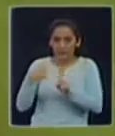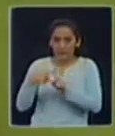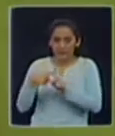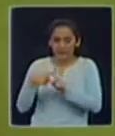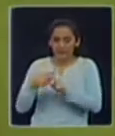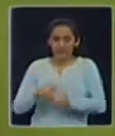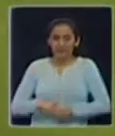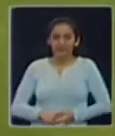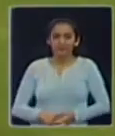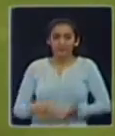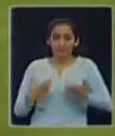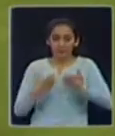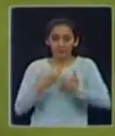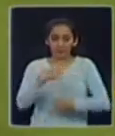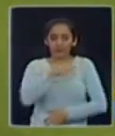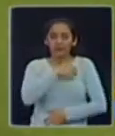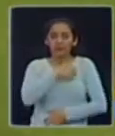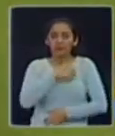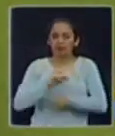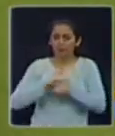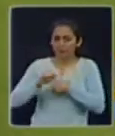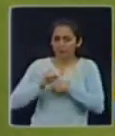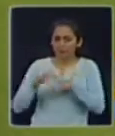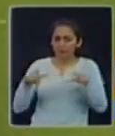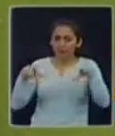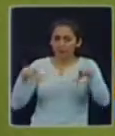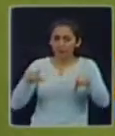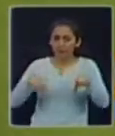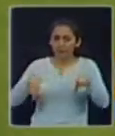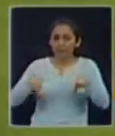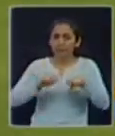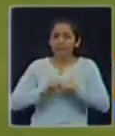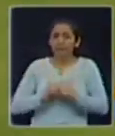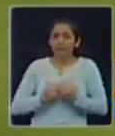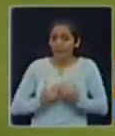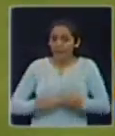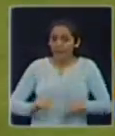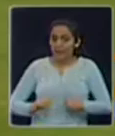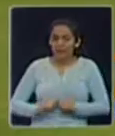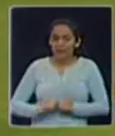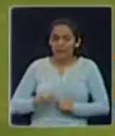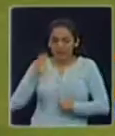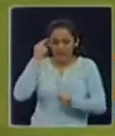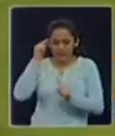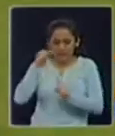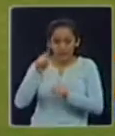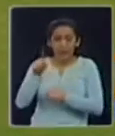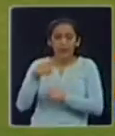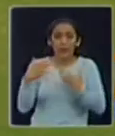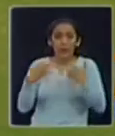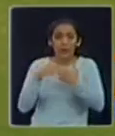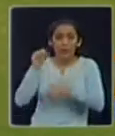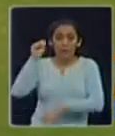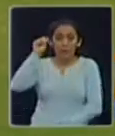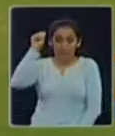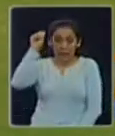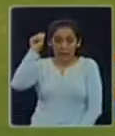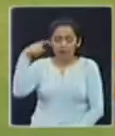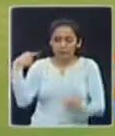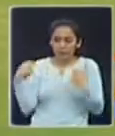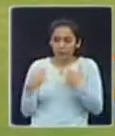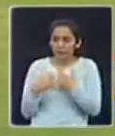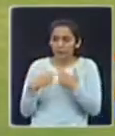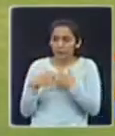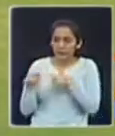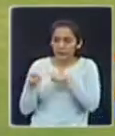barcelona sporting club entrenó en la cancha alterna agapito sigifredo chuchuca pensando en el duelo ante macará y es presumida ya está a las órdenes